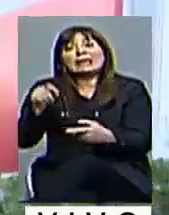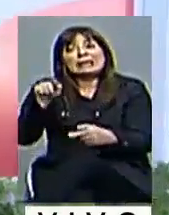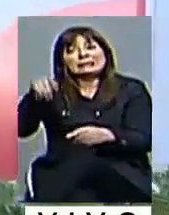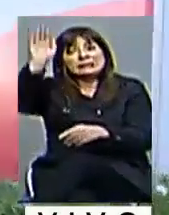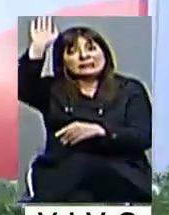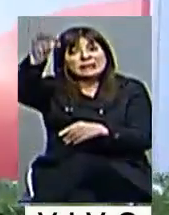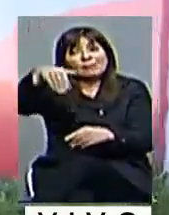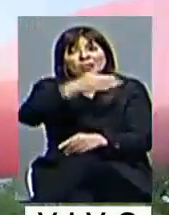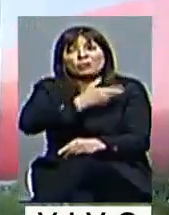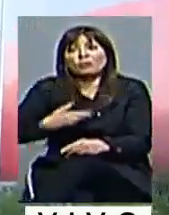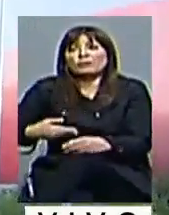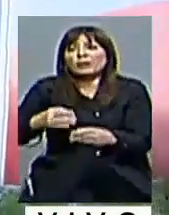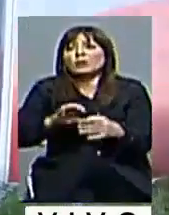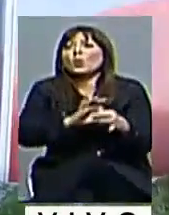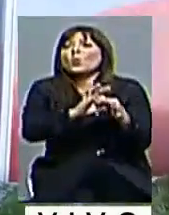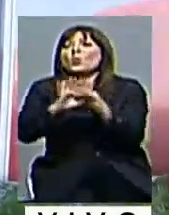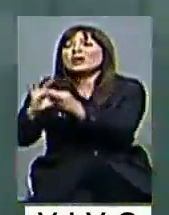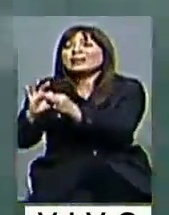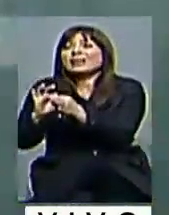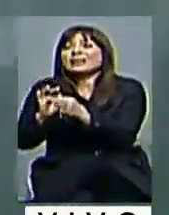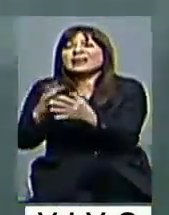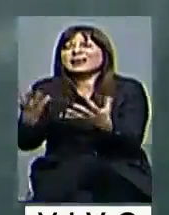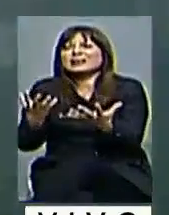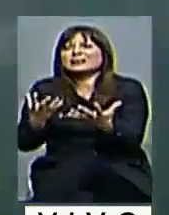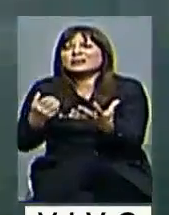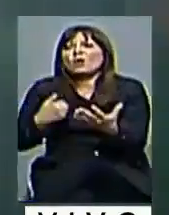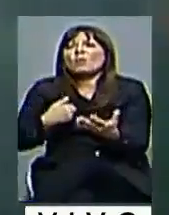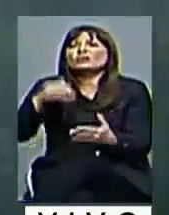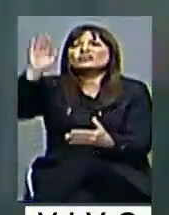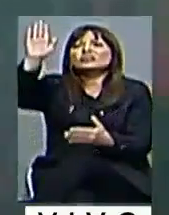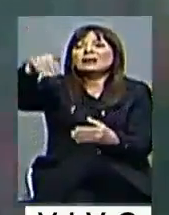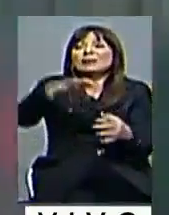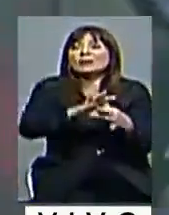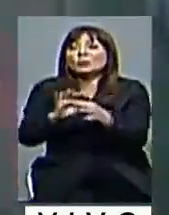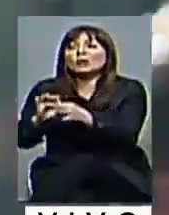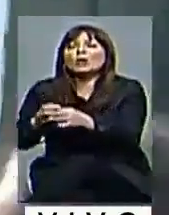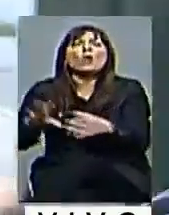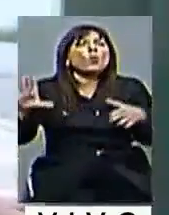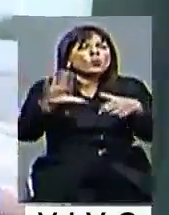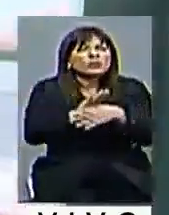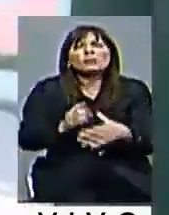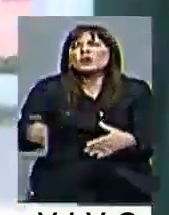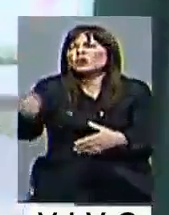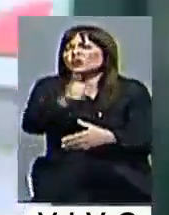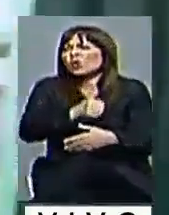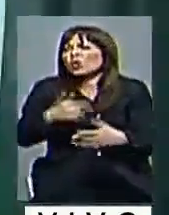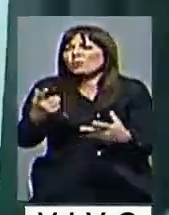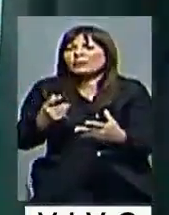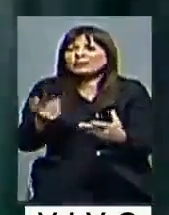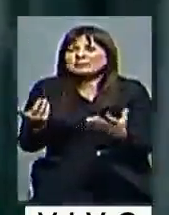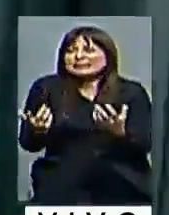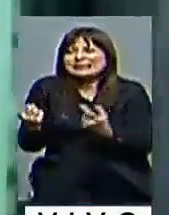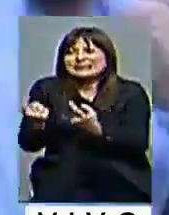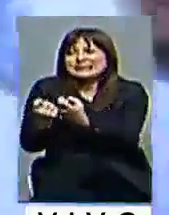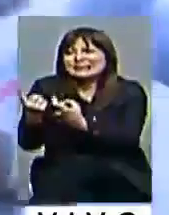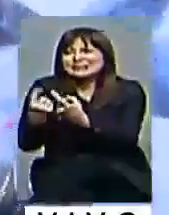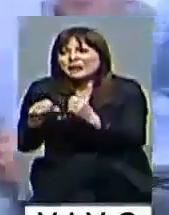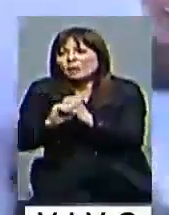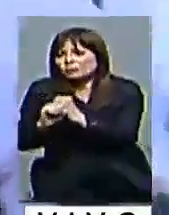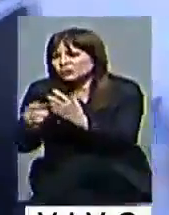como un gobierno, como en el fondo, al llamar a unidad, en el fondo juntémonos todos, pero tiene que hacerle un guiño a la oposición, porque necesita sus